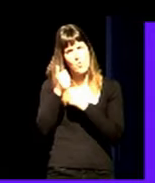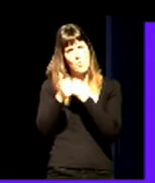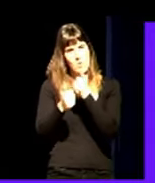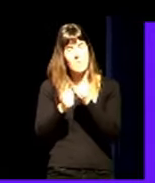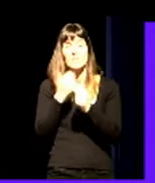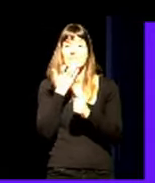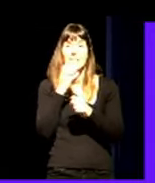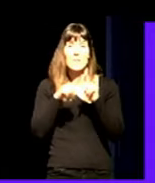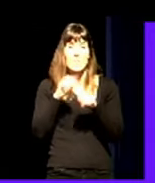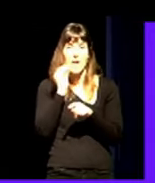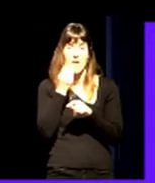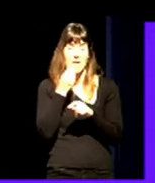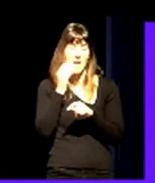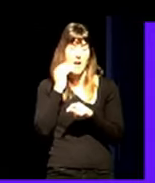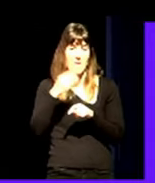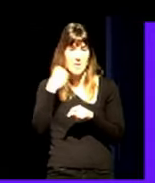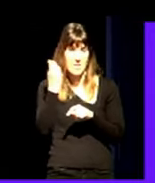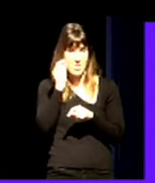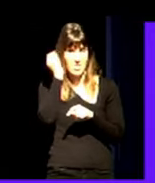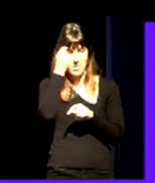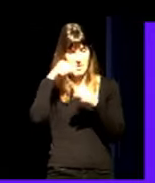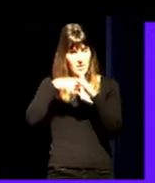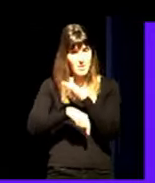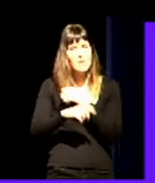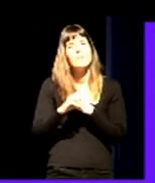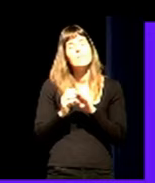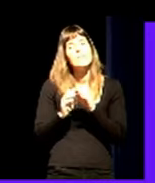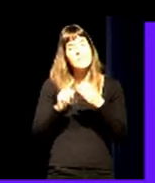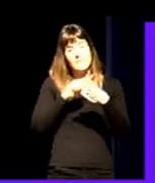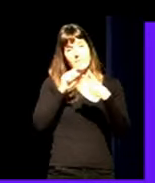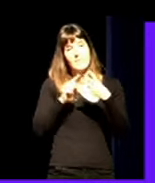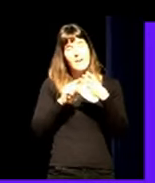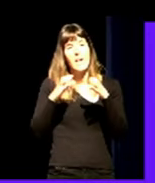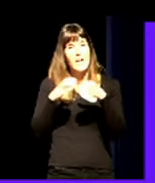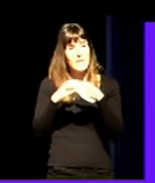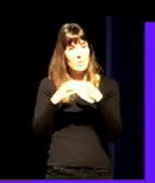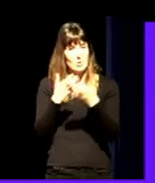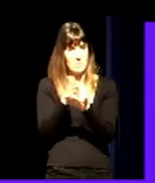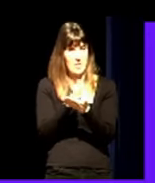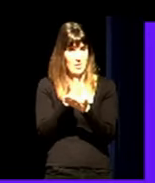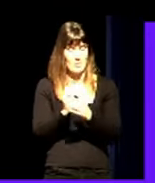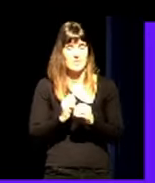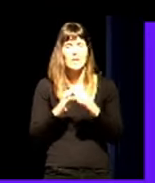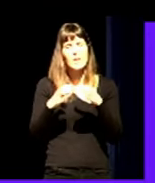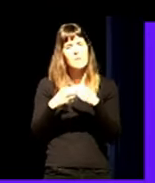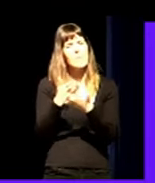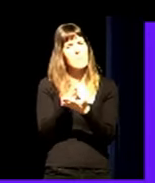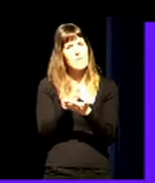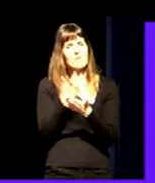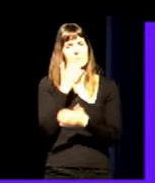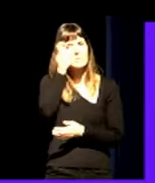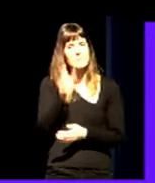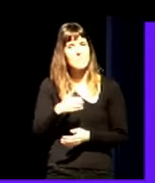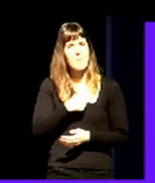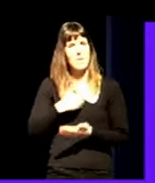conforme avanzamos. Si damos otro paso más, nos encontramos con los equipos de mediación, con la mediación. ¿Qué exigimos a alguien que